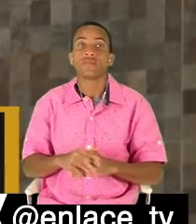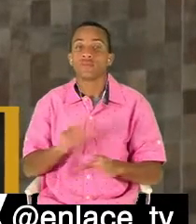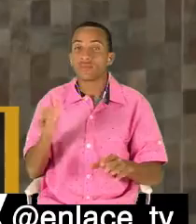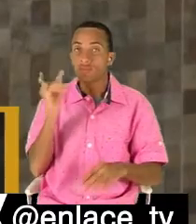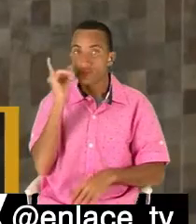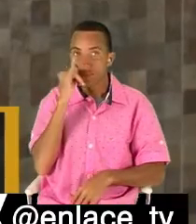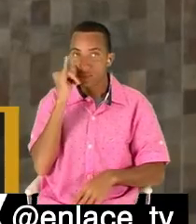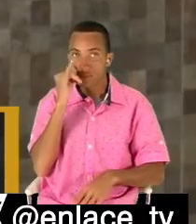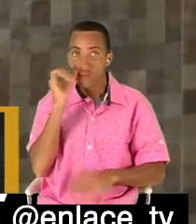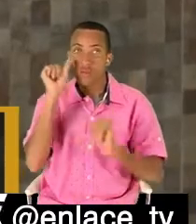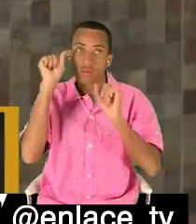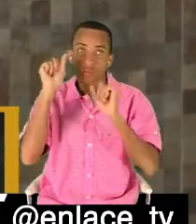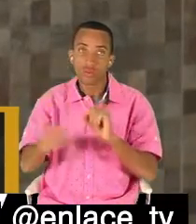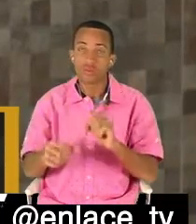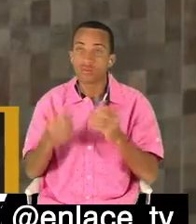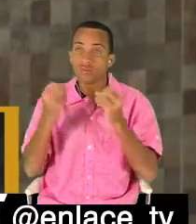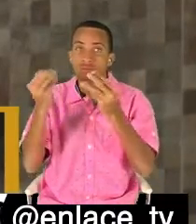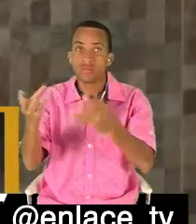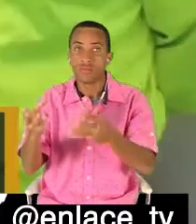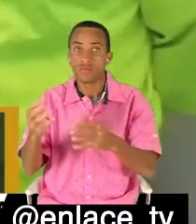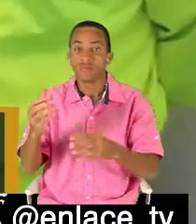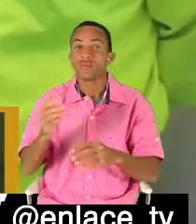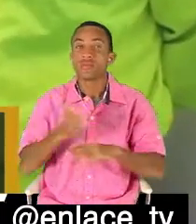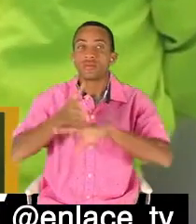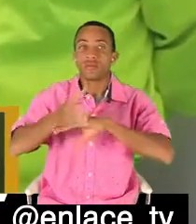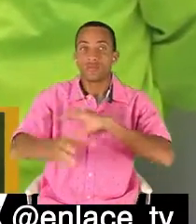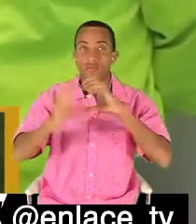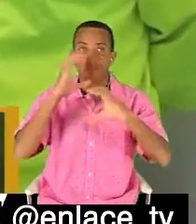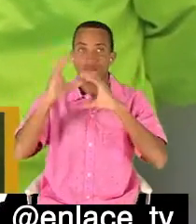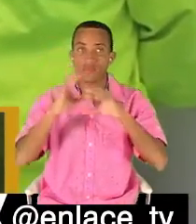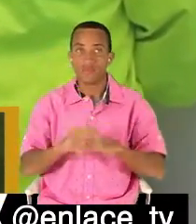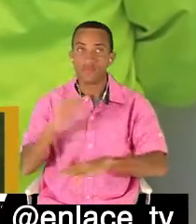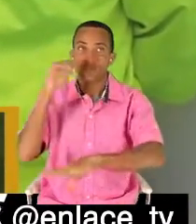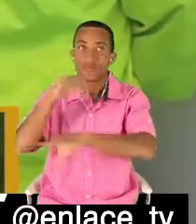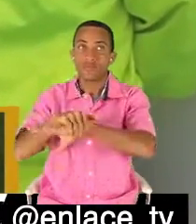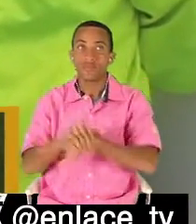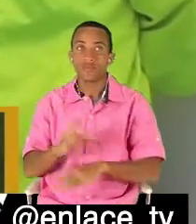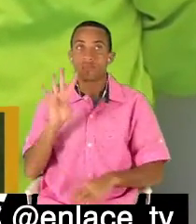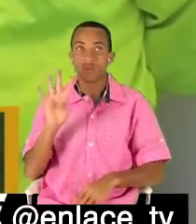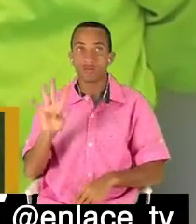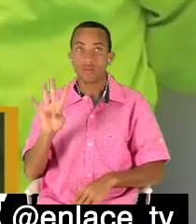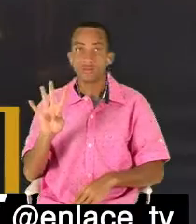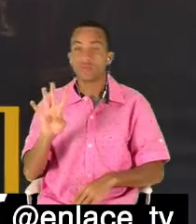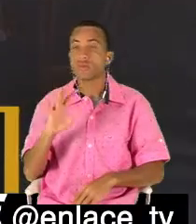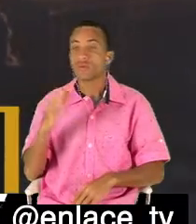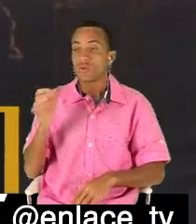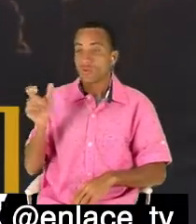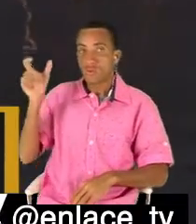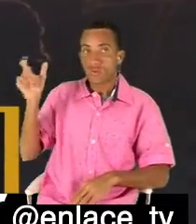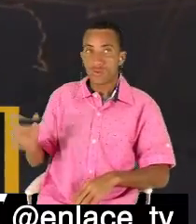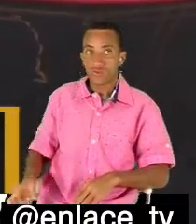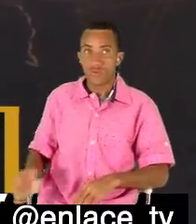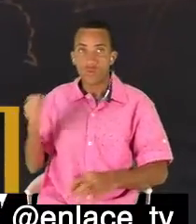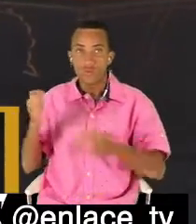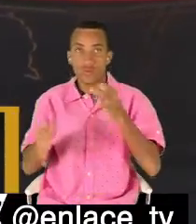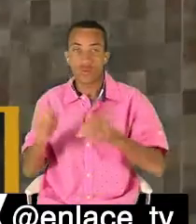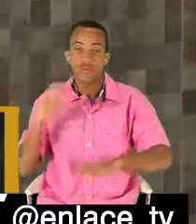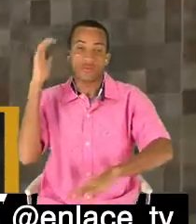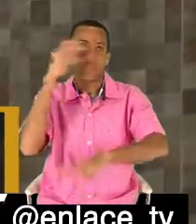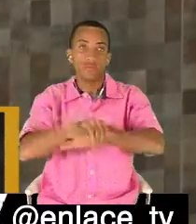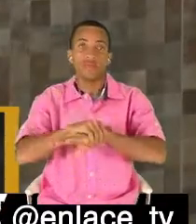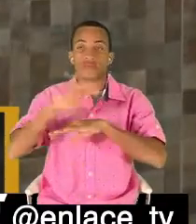los que podamos dar a conocer a los medios de comunicación. A los detenidos, el juez de la República les dictó medida de aseguramiento en centro